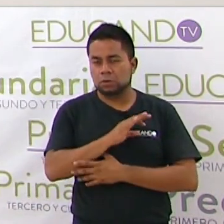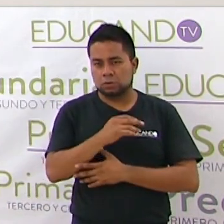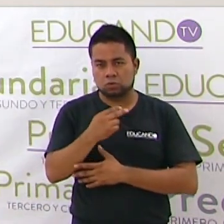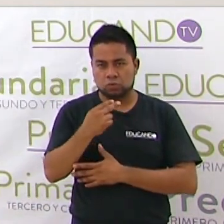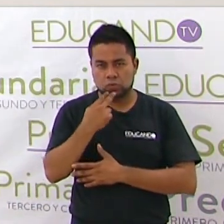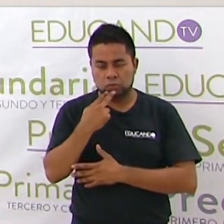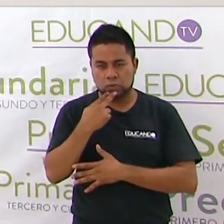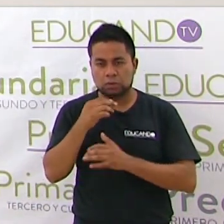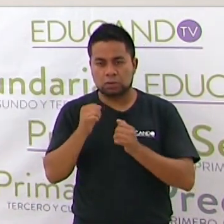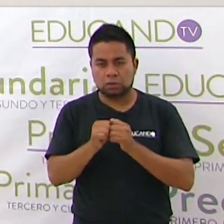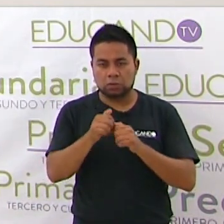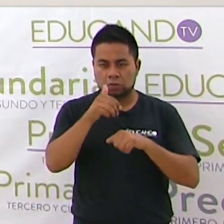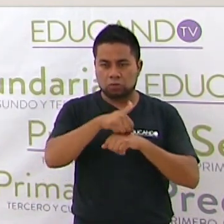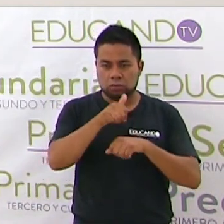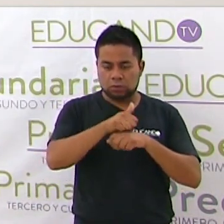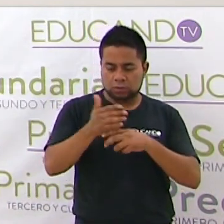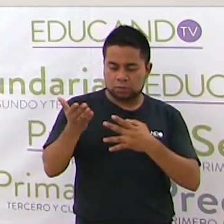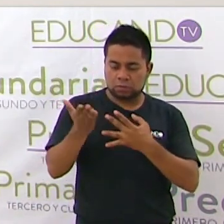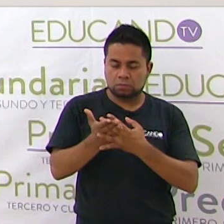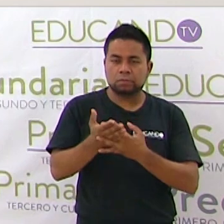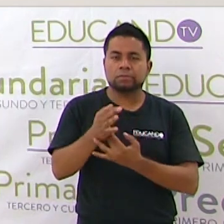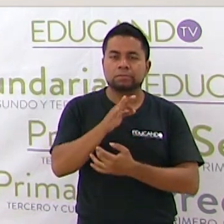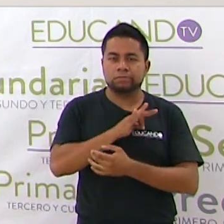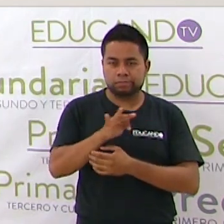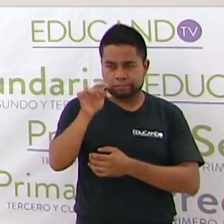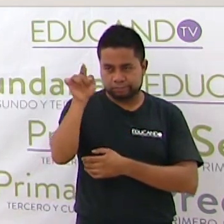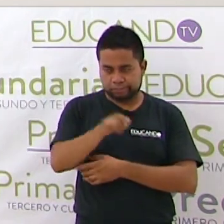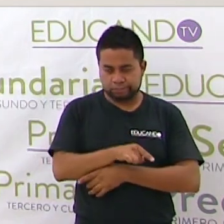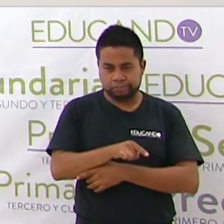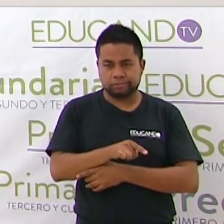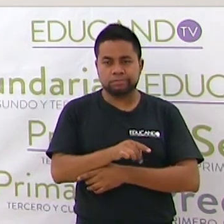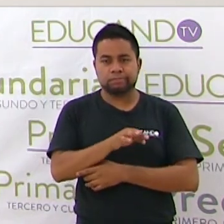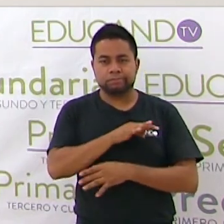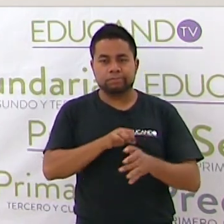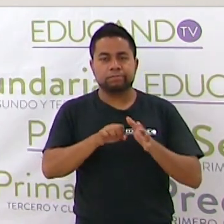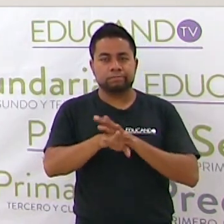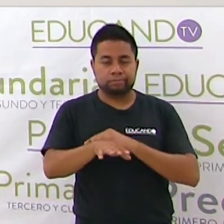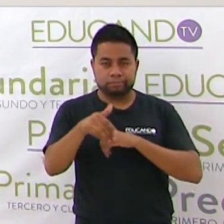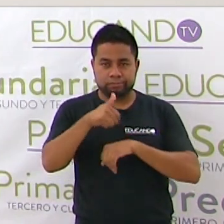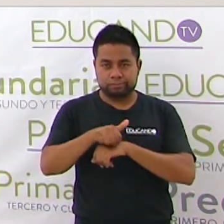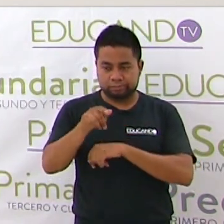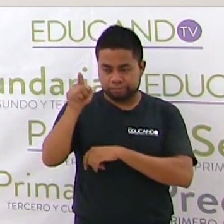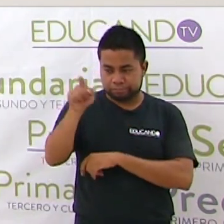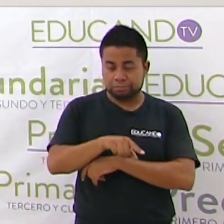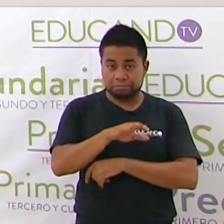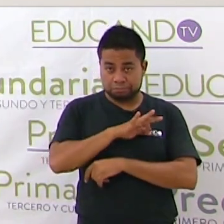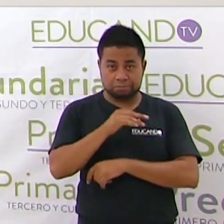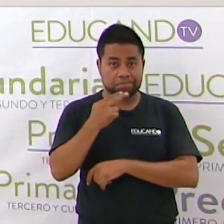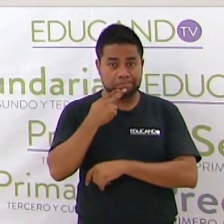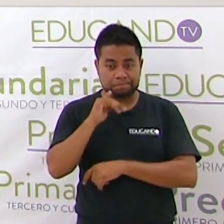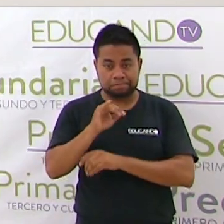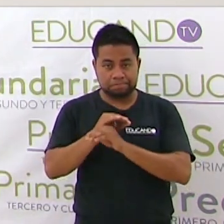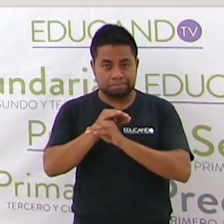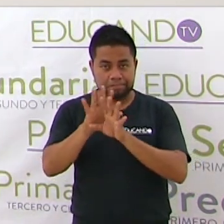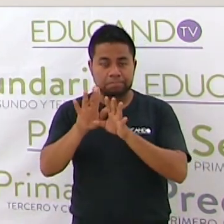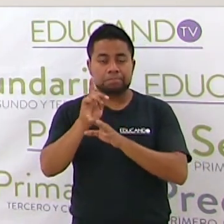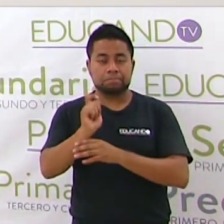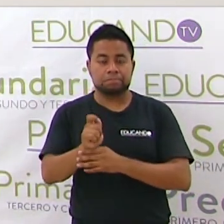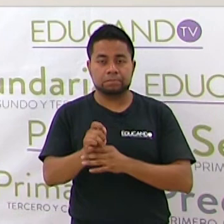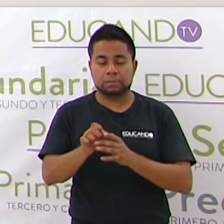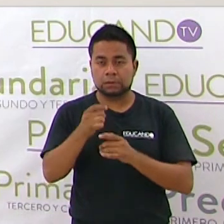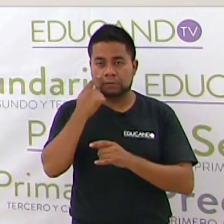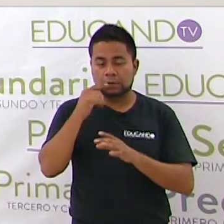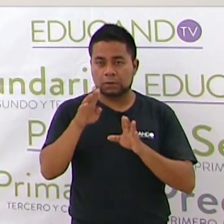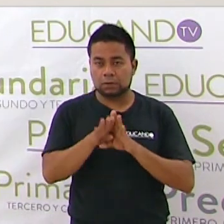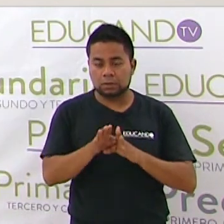utilizar como un número fraccionario. Entonces pues aquí podemos tener un número fraccionario, claro que sí, niñas y niños, y que sería de la